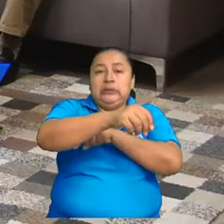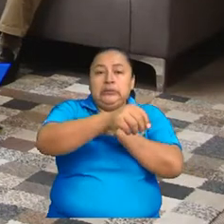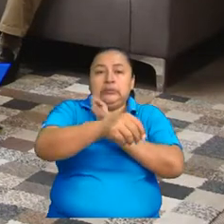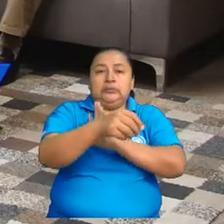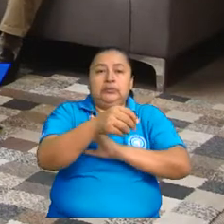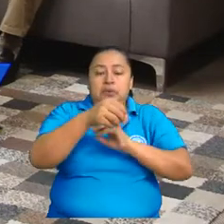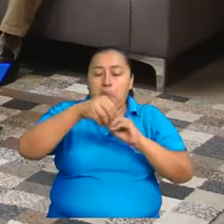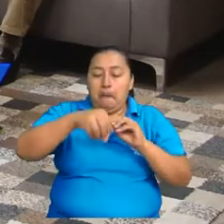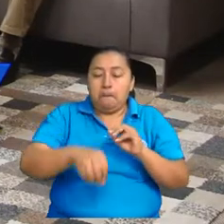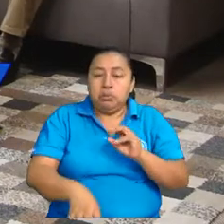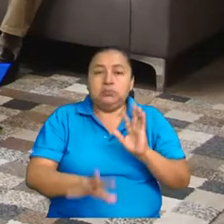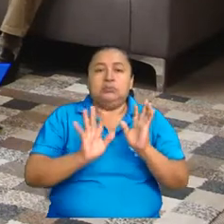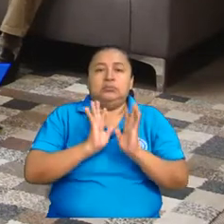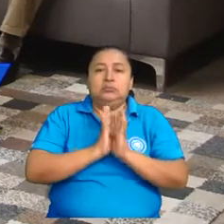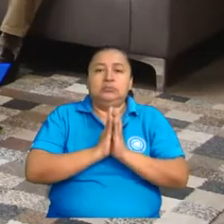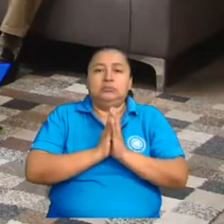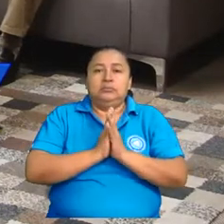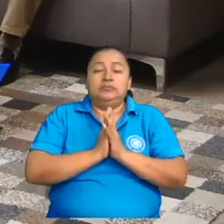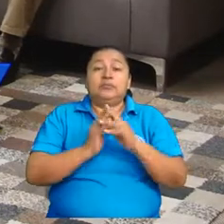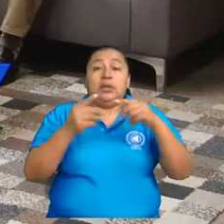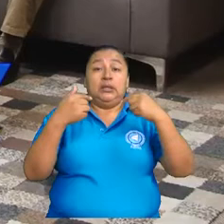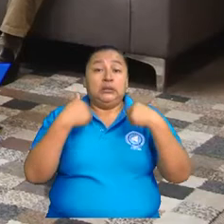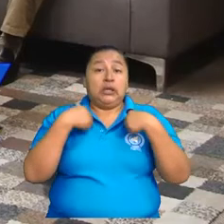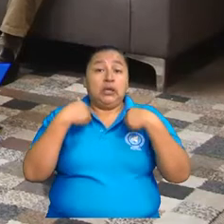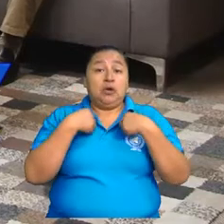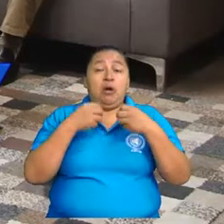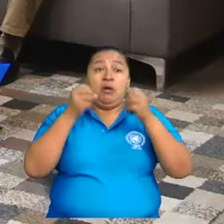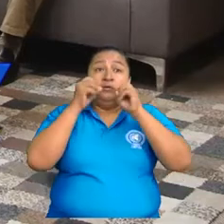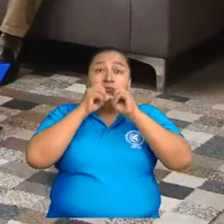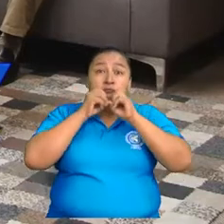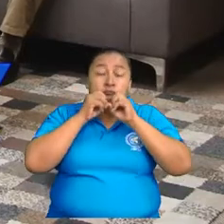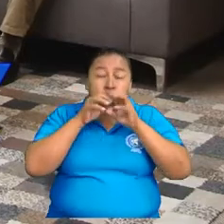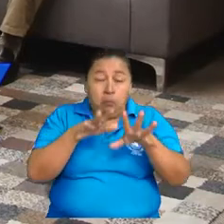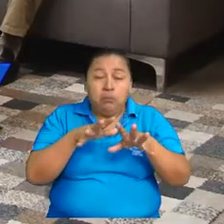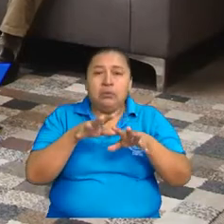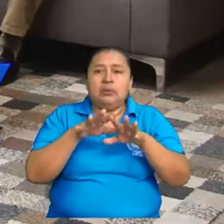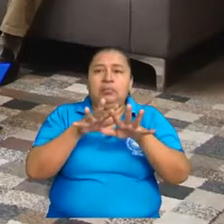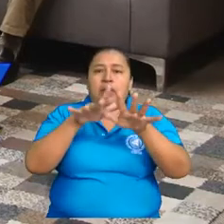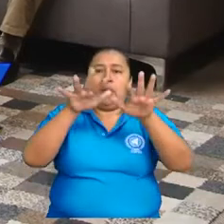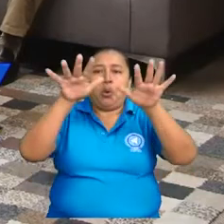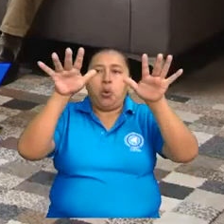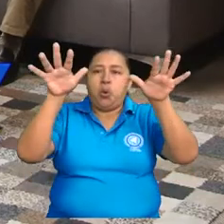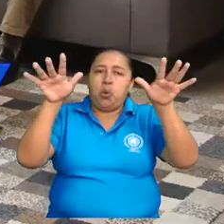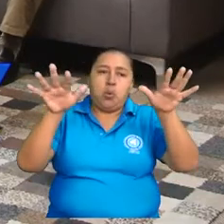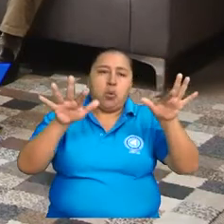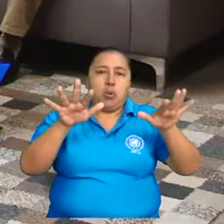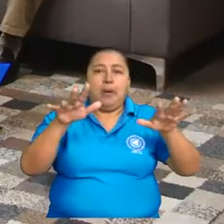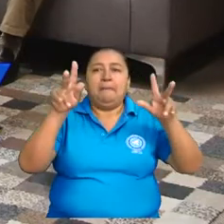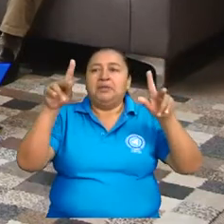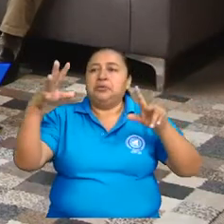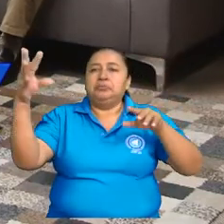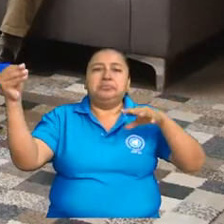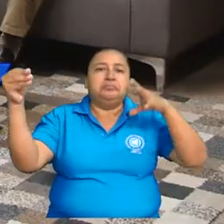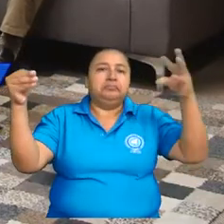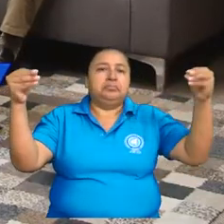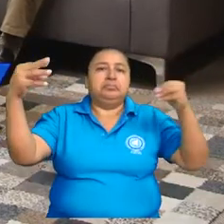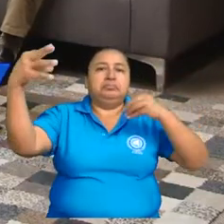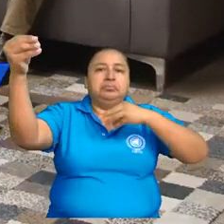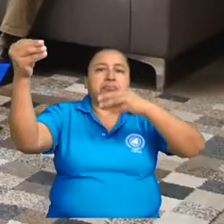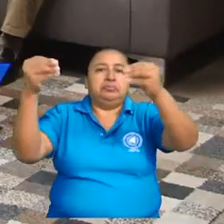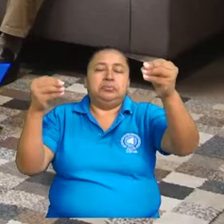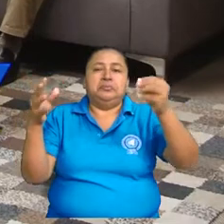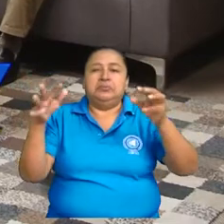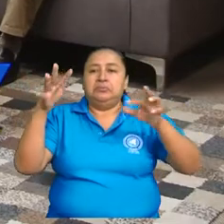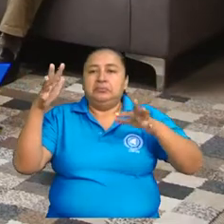a ir hacia el piso. Okay. Si lo hago de frente, entonces, y se queda en el ambiente el virus, conforme